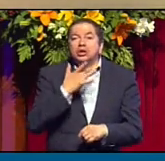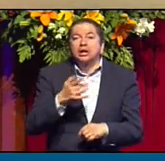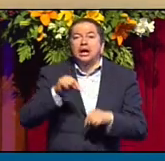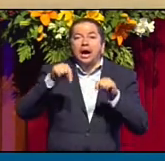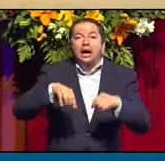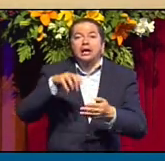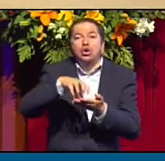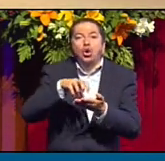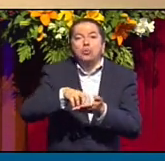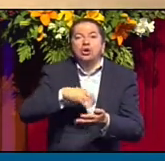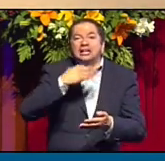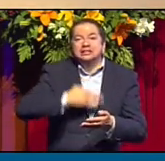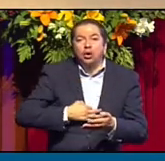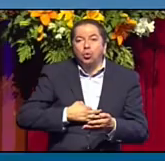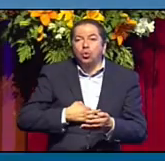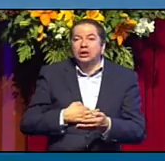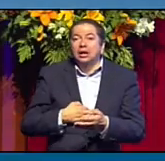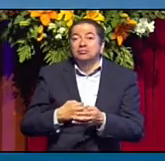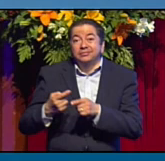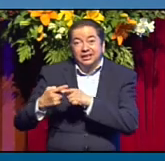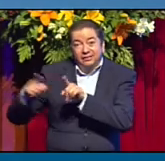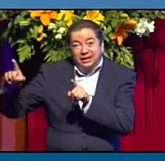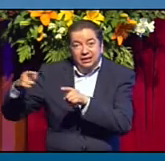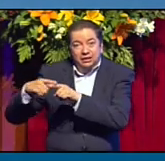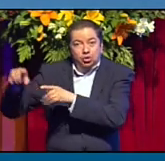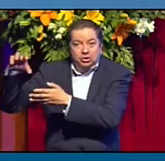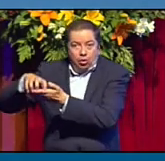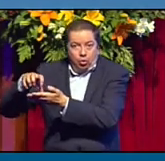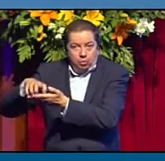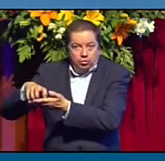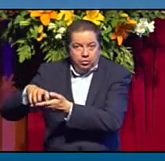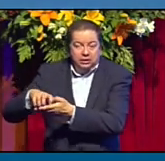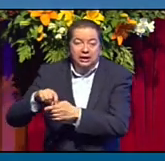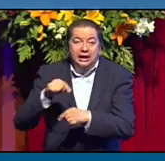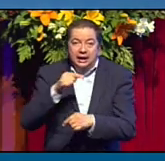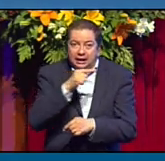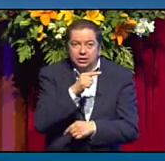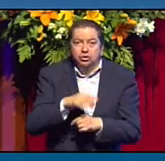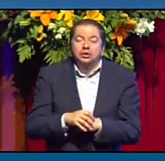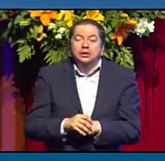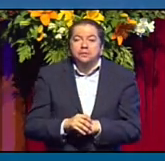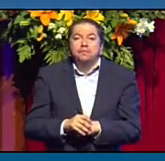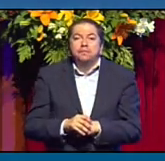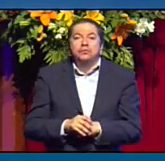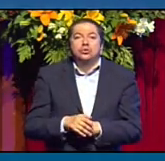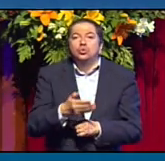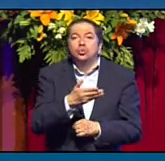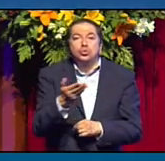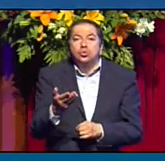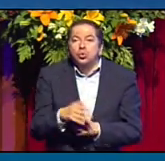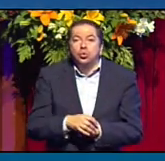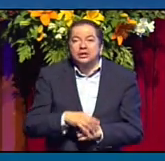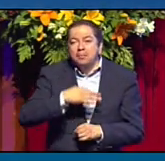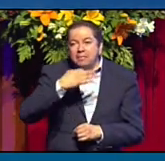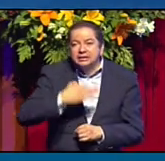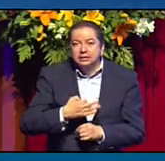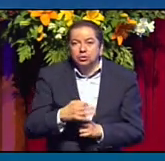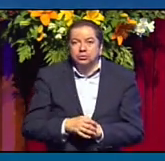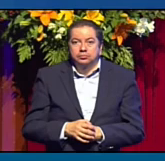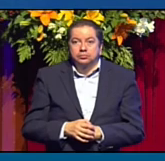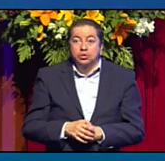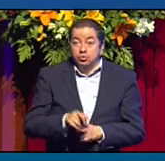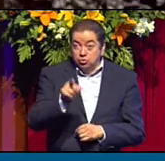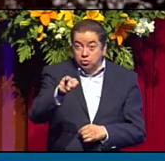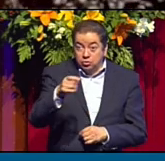segura en relación a otras comunas, esto ocurre. Entonces, cuando nos dicen ustedes necesitan menos carabineros porque son más seguras, yo le digo,